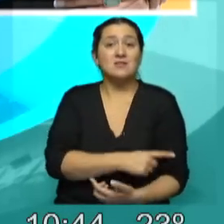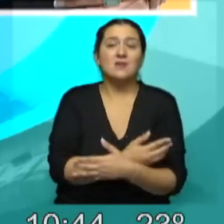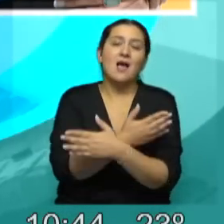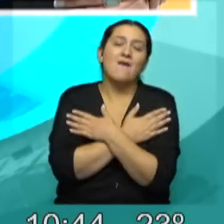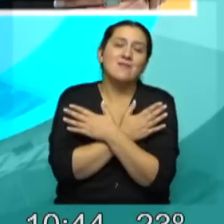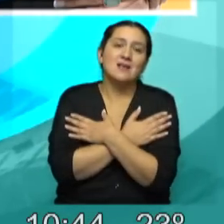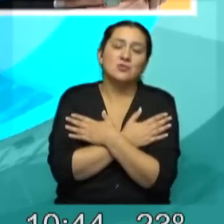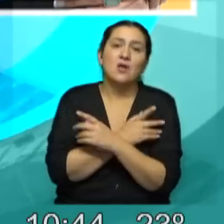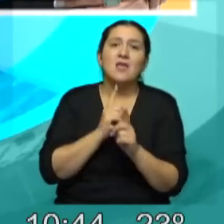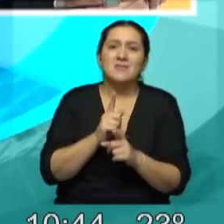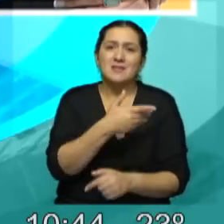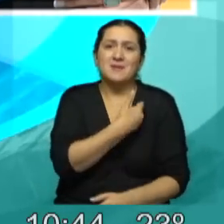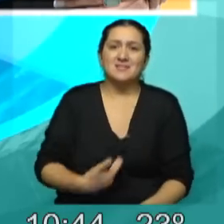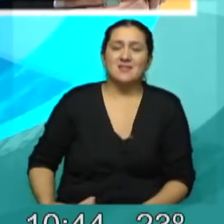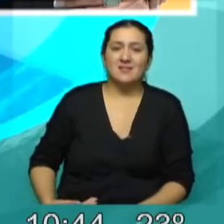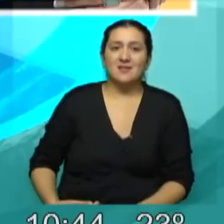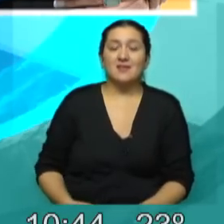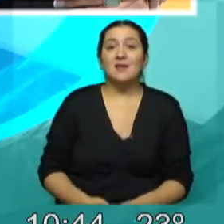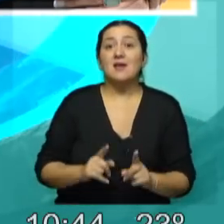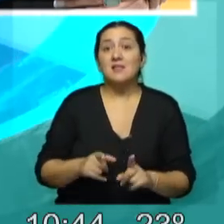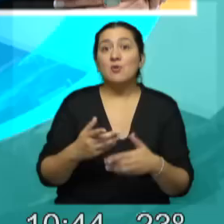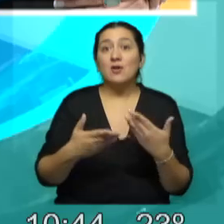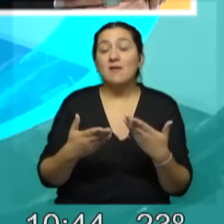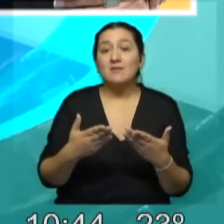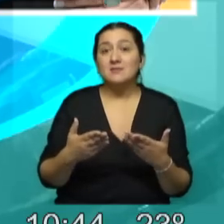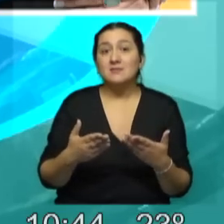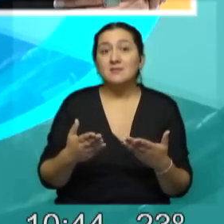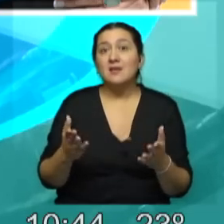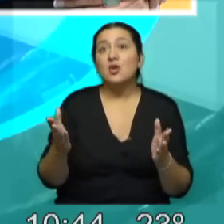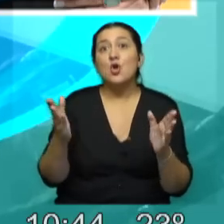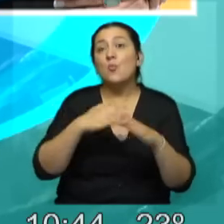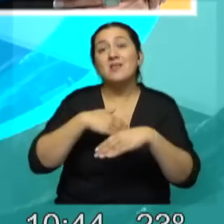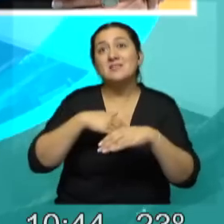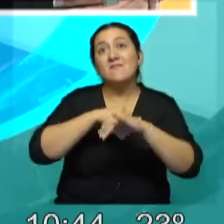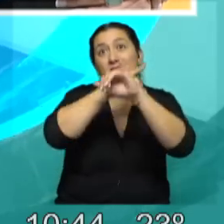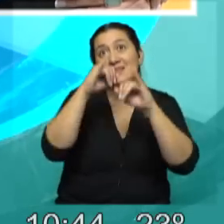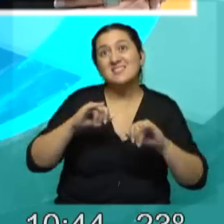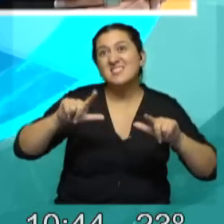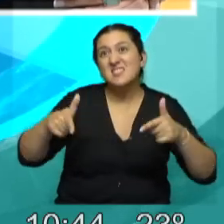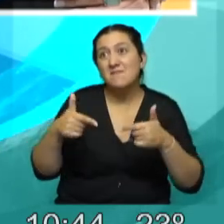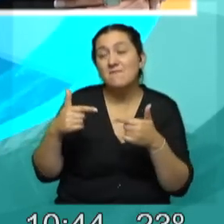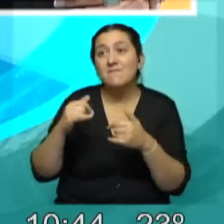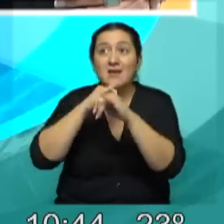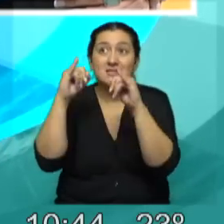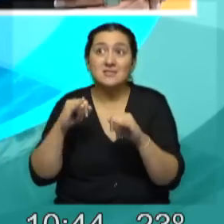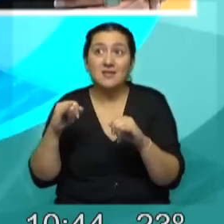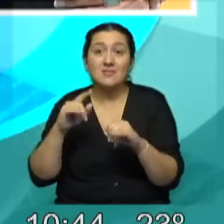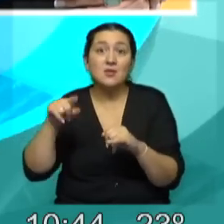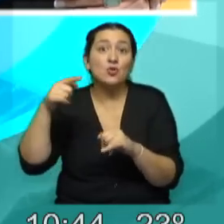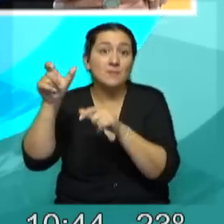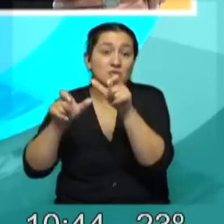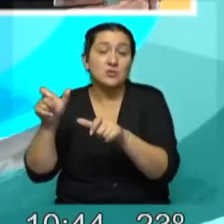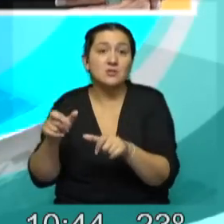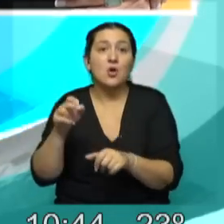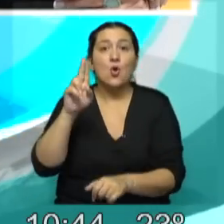del Carmen tiene que ser presidenta y de estamos hablando de no poder ser feliz sin la felicidad de los demás ubuntu es una palabra africana que